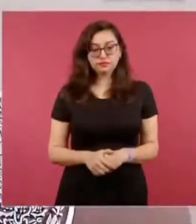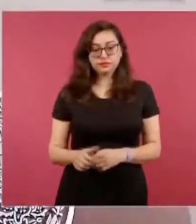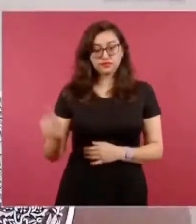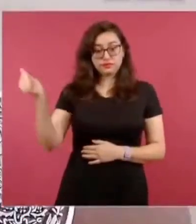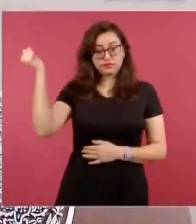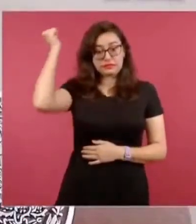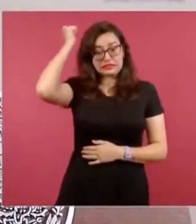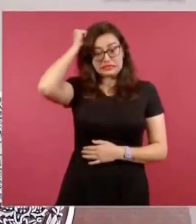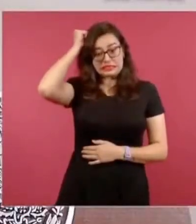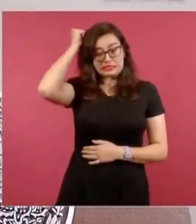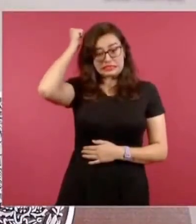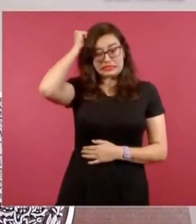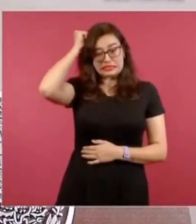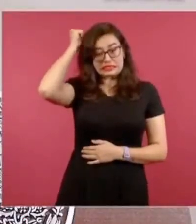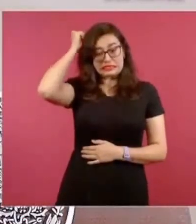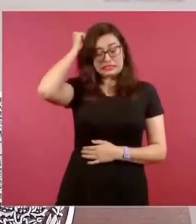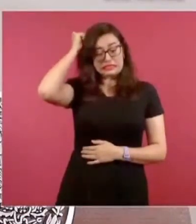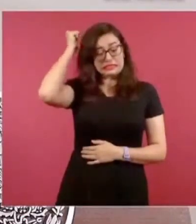toco madera.